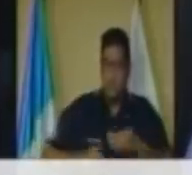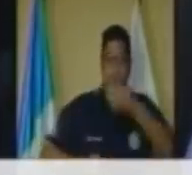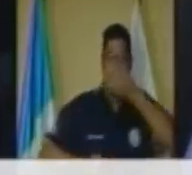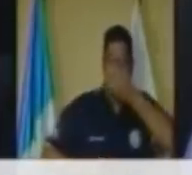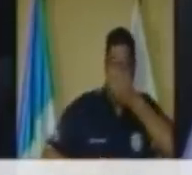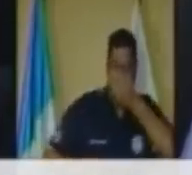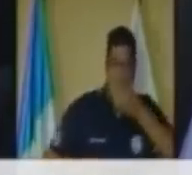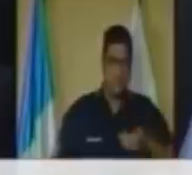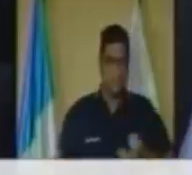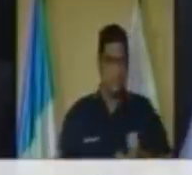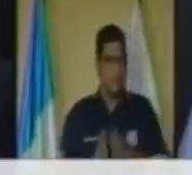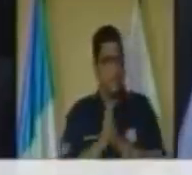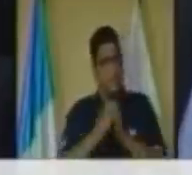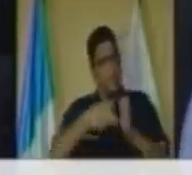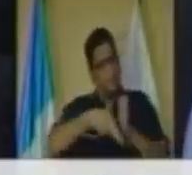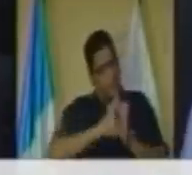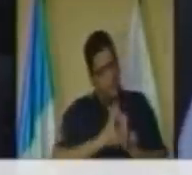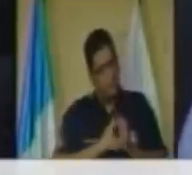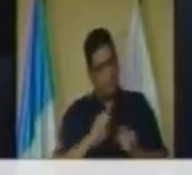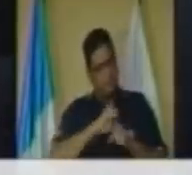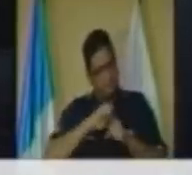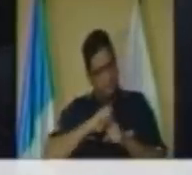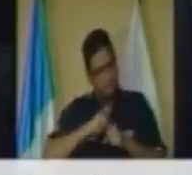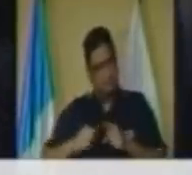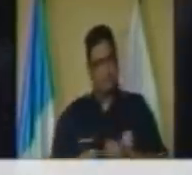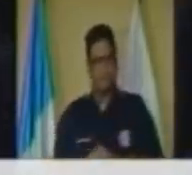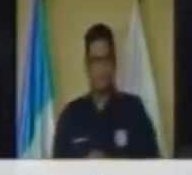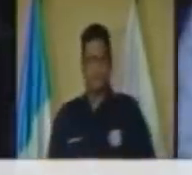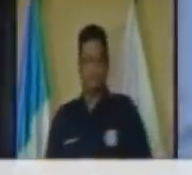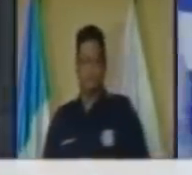medidas de prevención.